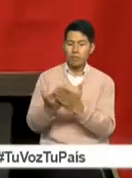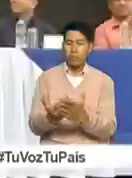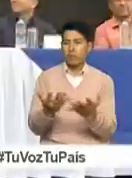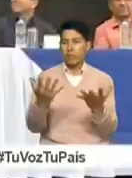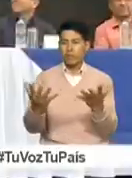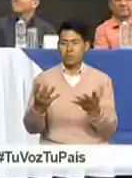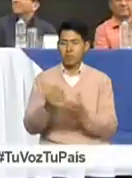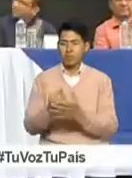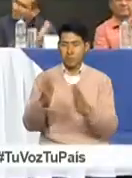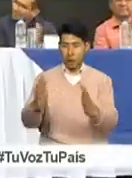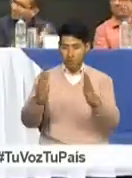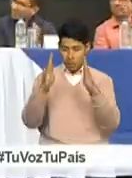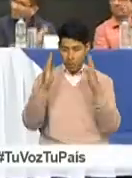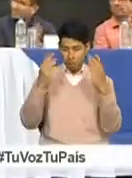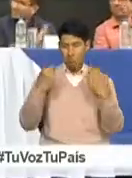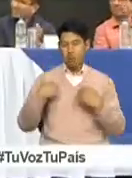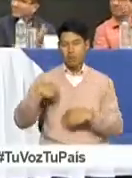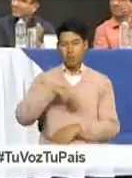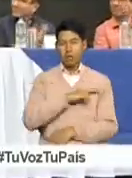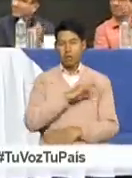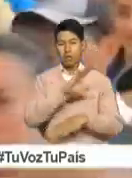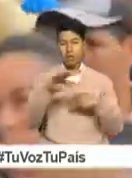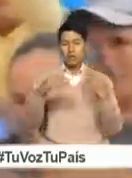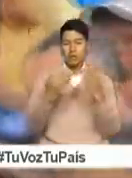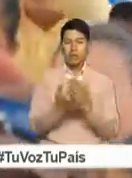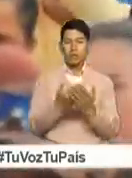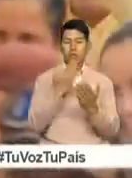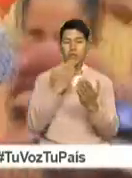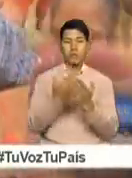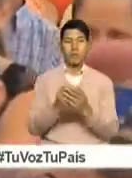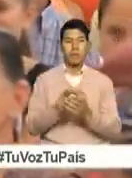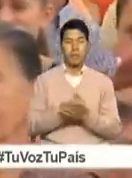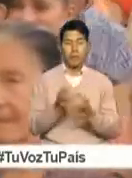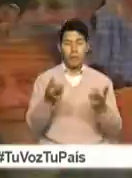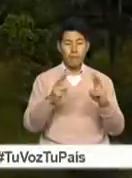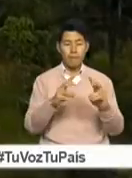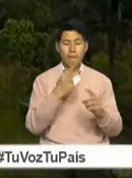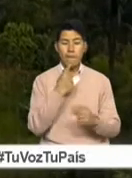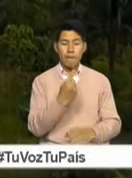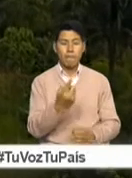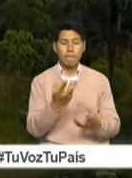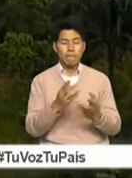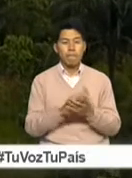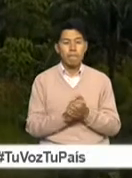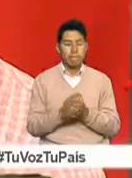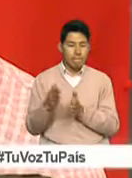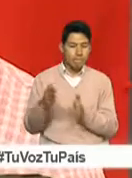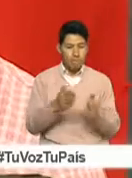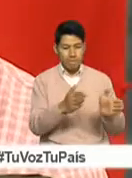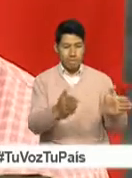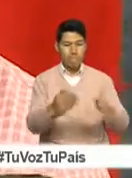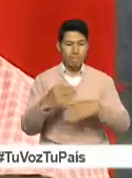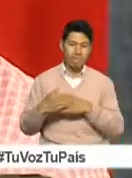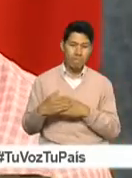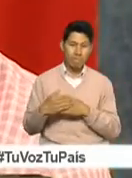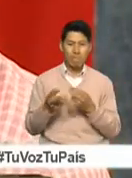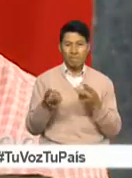por su parte el prefecto de manabí mariano zambrano indicó que al hacer una carretera se hace desarrollo